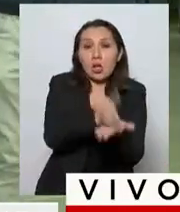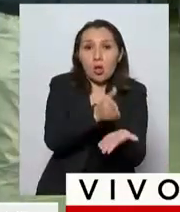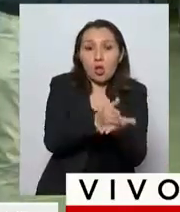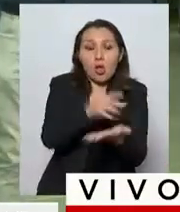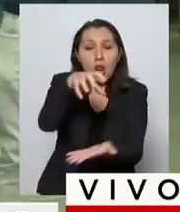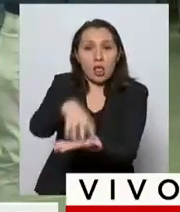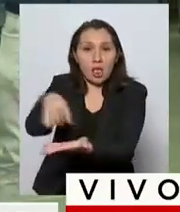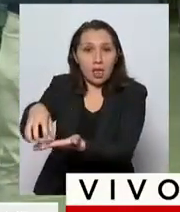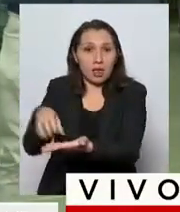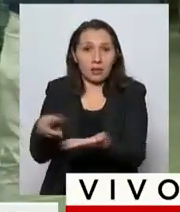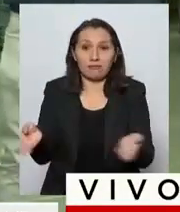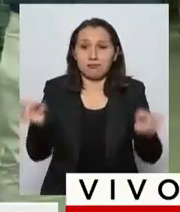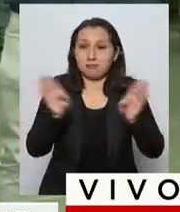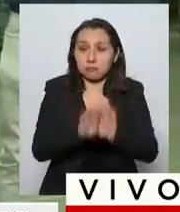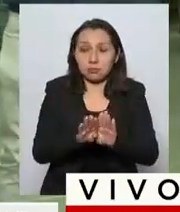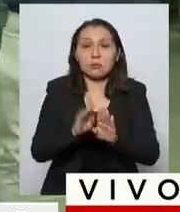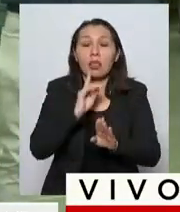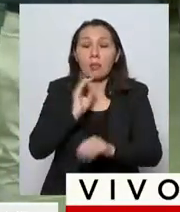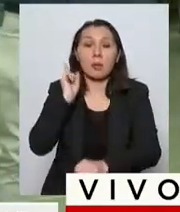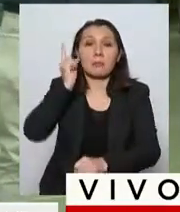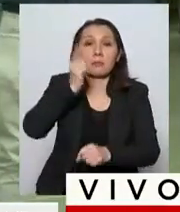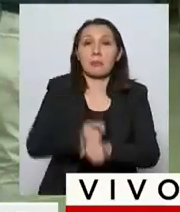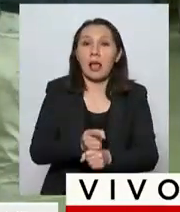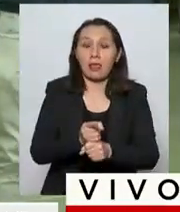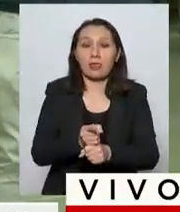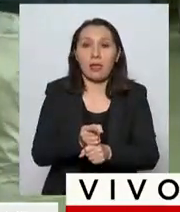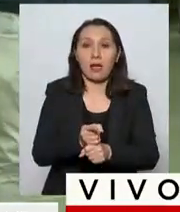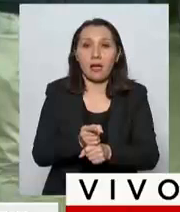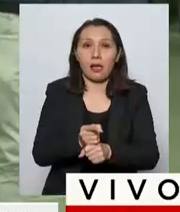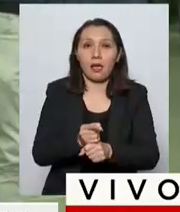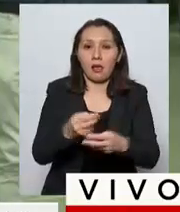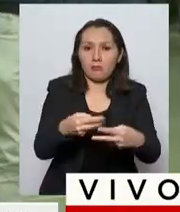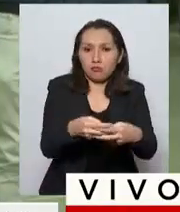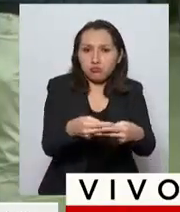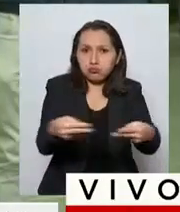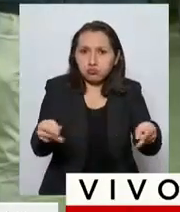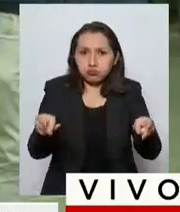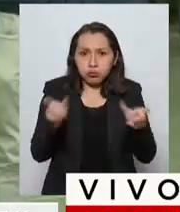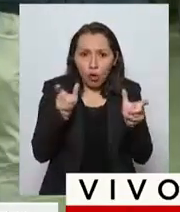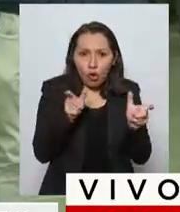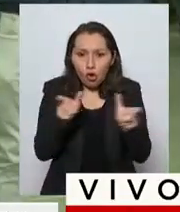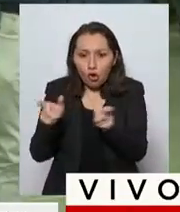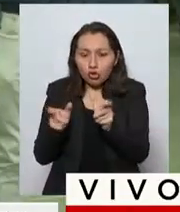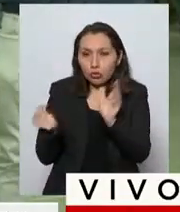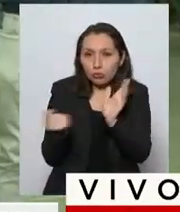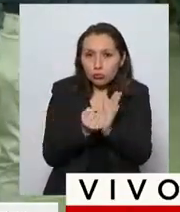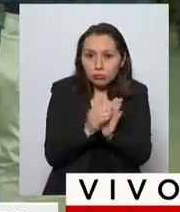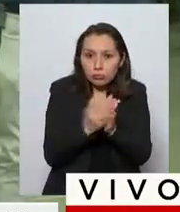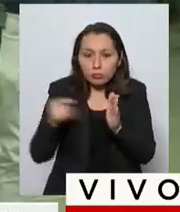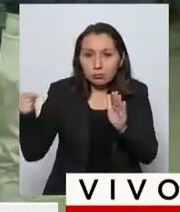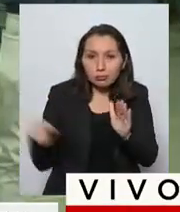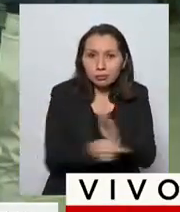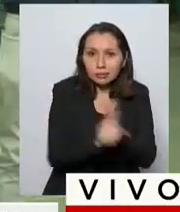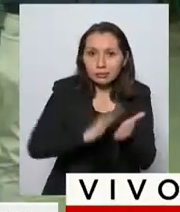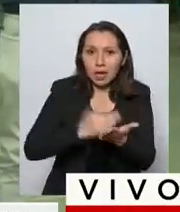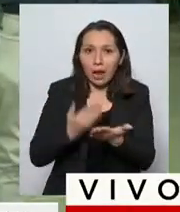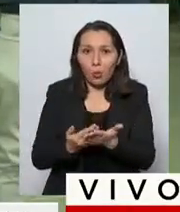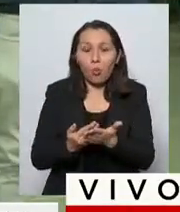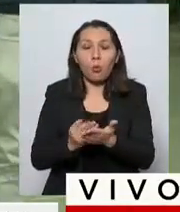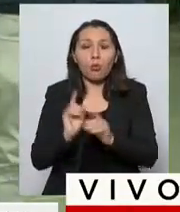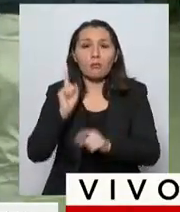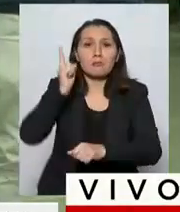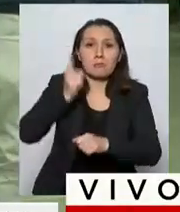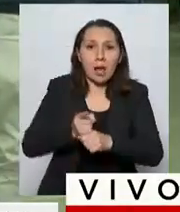educacionales, el establecimiento de cordones y aduanas sanitarias, el establecimiento